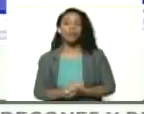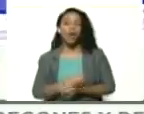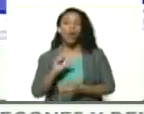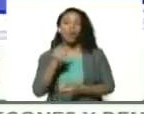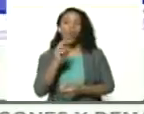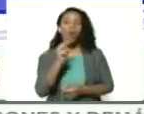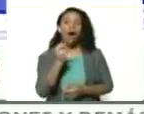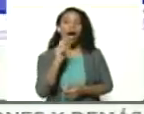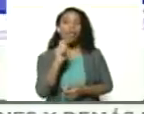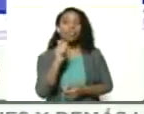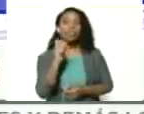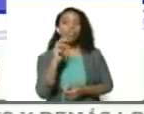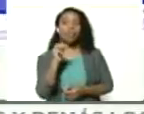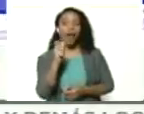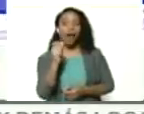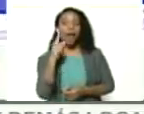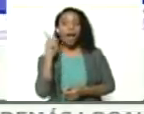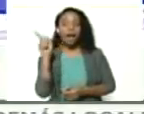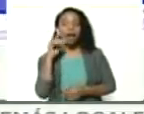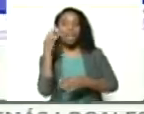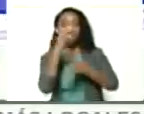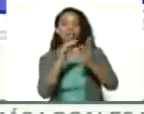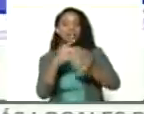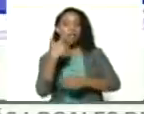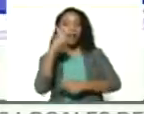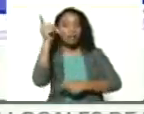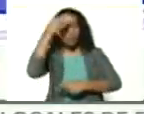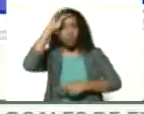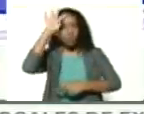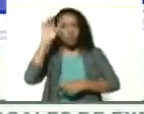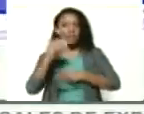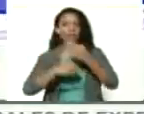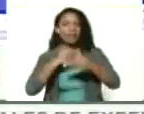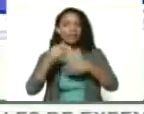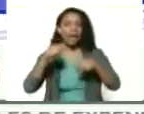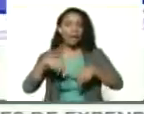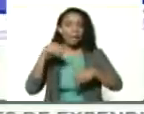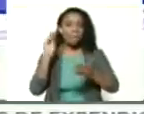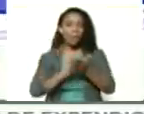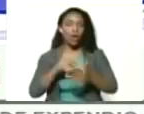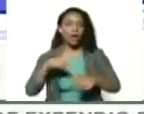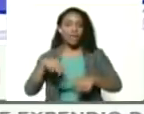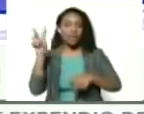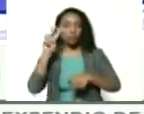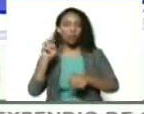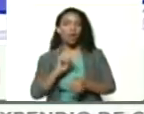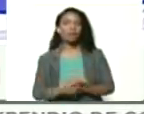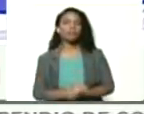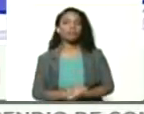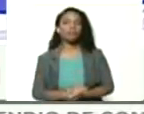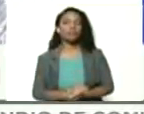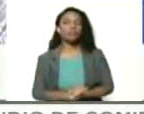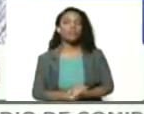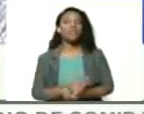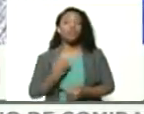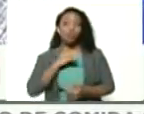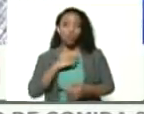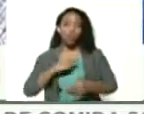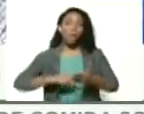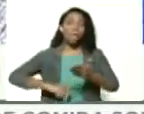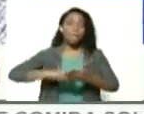en Granma. La fase 3 también se va a aplicar en Venezuela, ¿verdad, doctor Alvarado? Y hemos